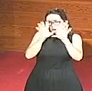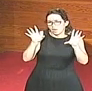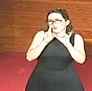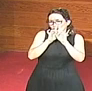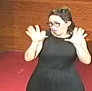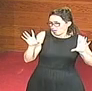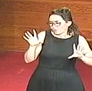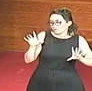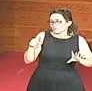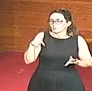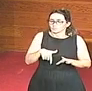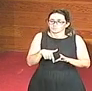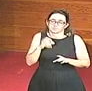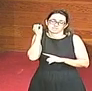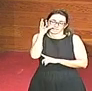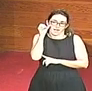objeto de, de esta charla,